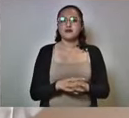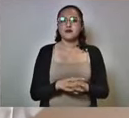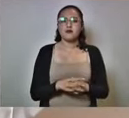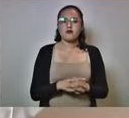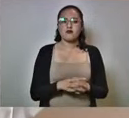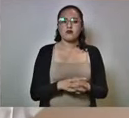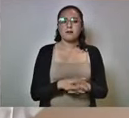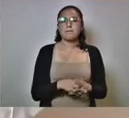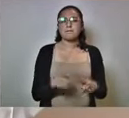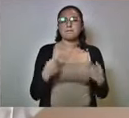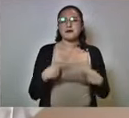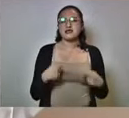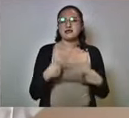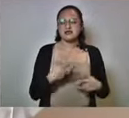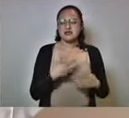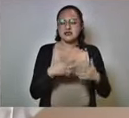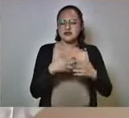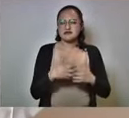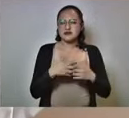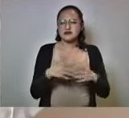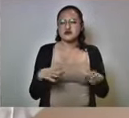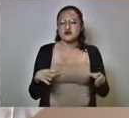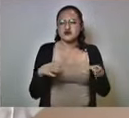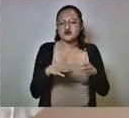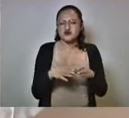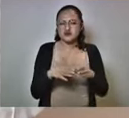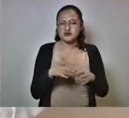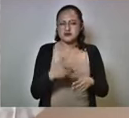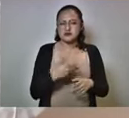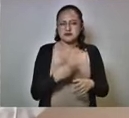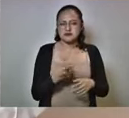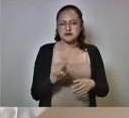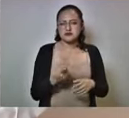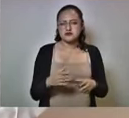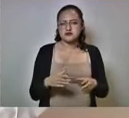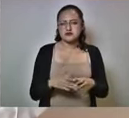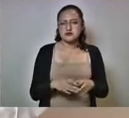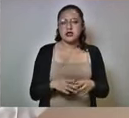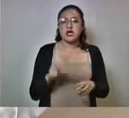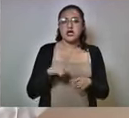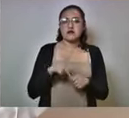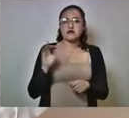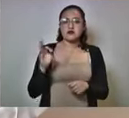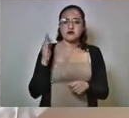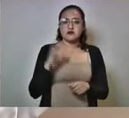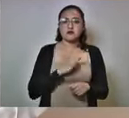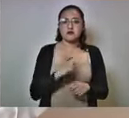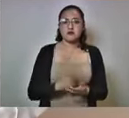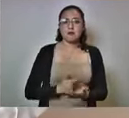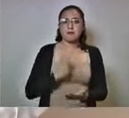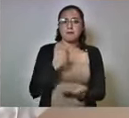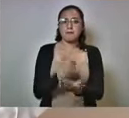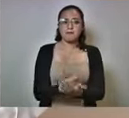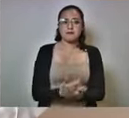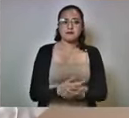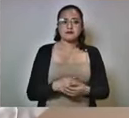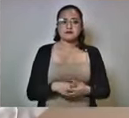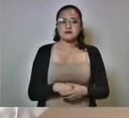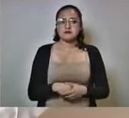pequeños microempresarios, pequeños empresarios desde la Federación. En el